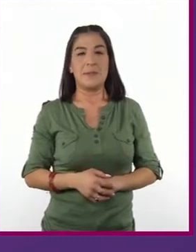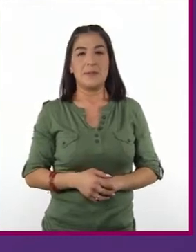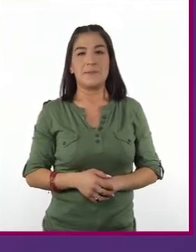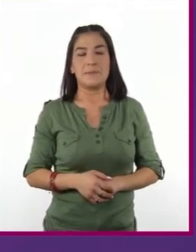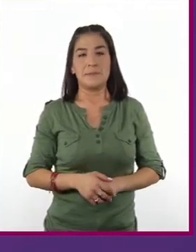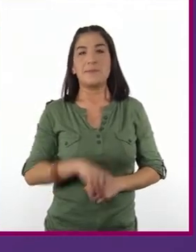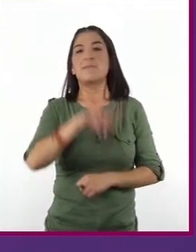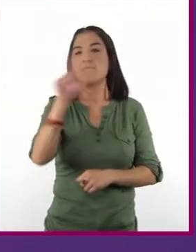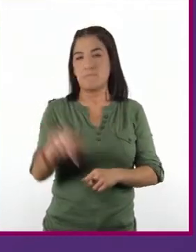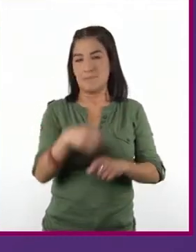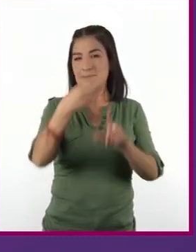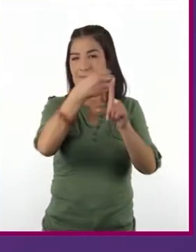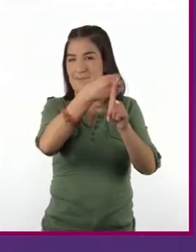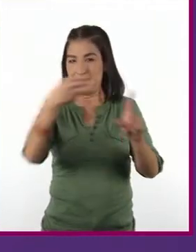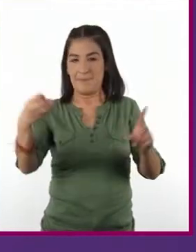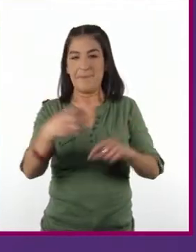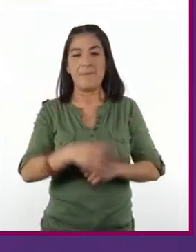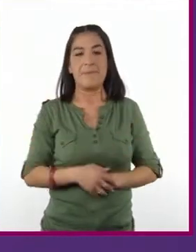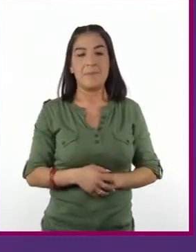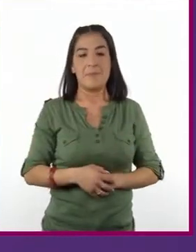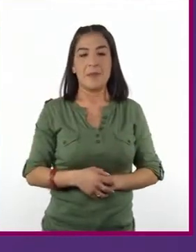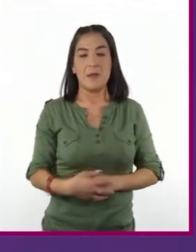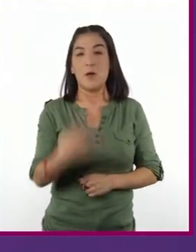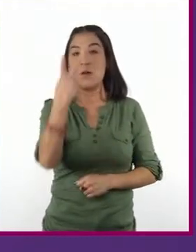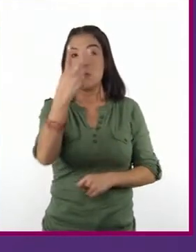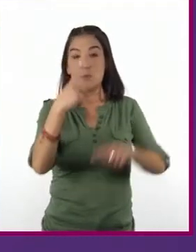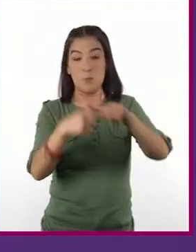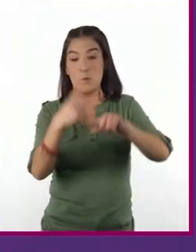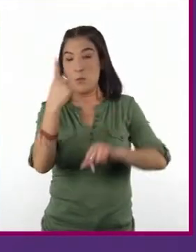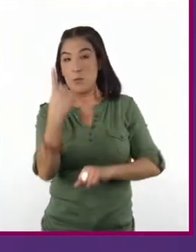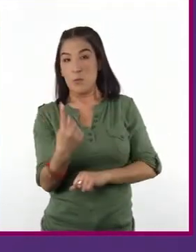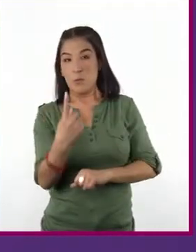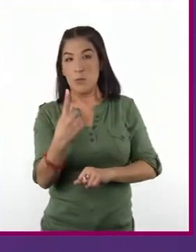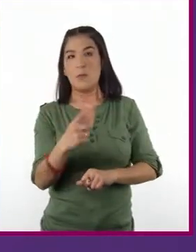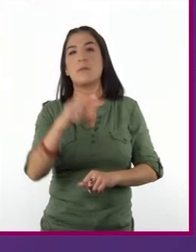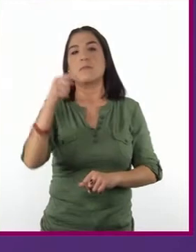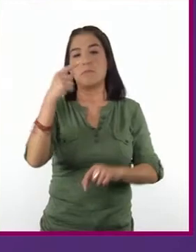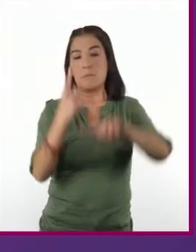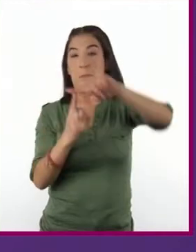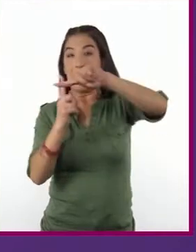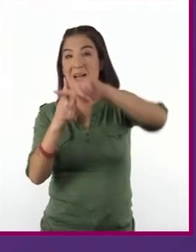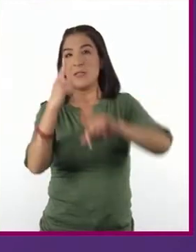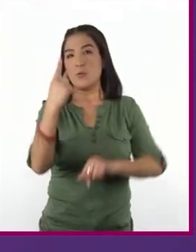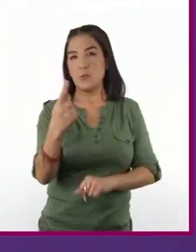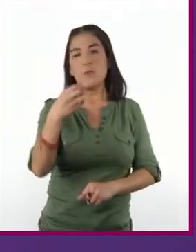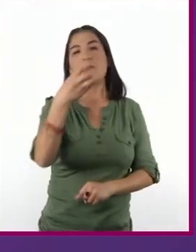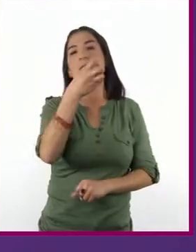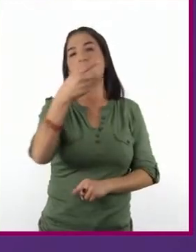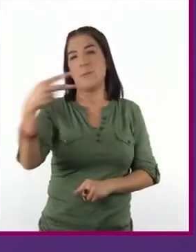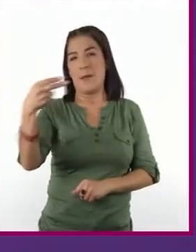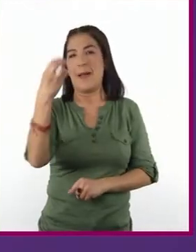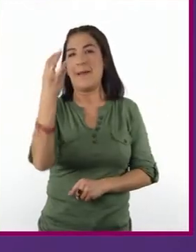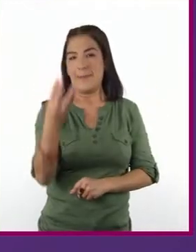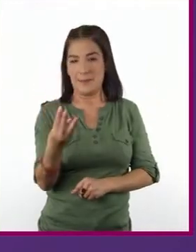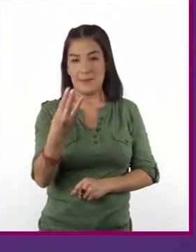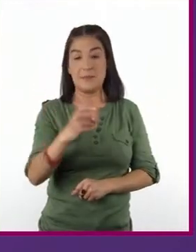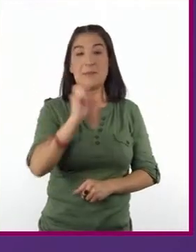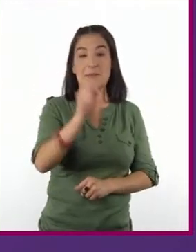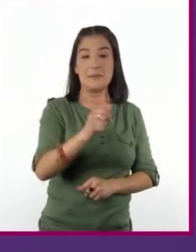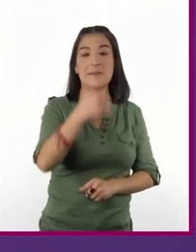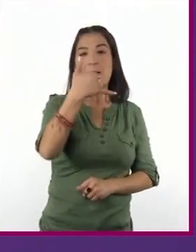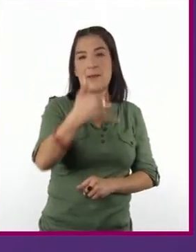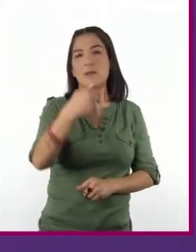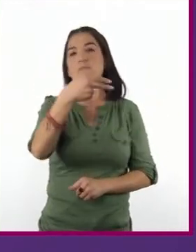operaciones correspondientes. 2 por 1 son 2, más 1 igual a 3, por lo que y es igual a